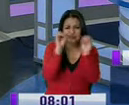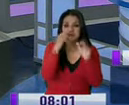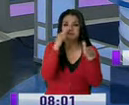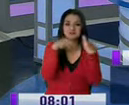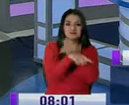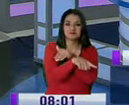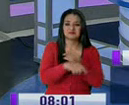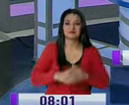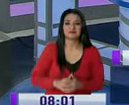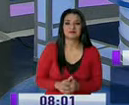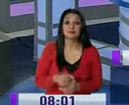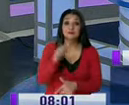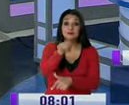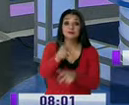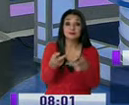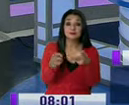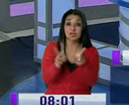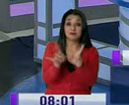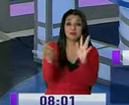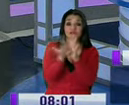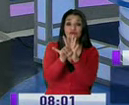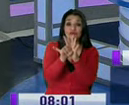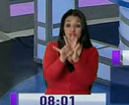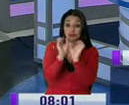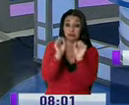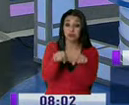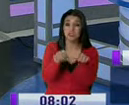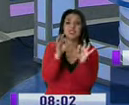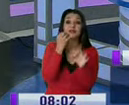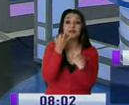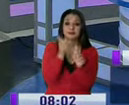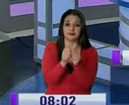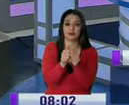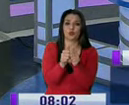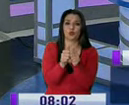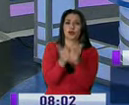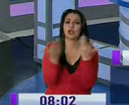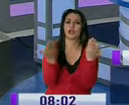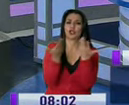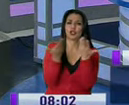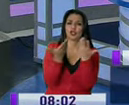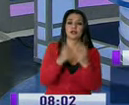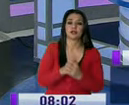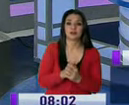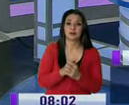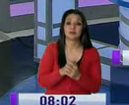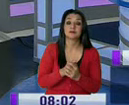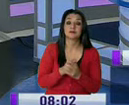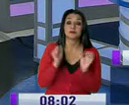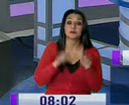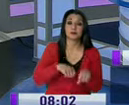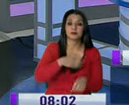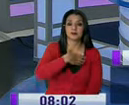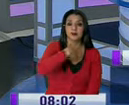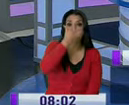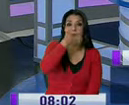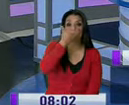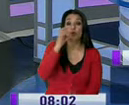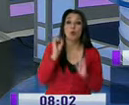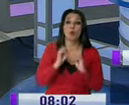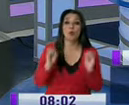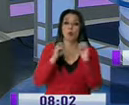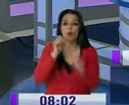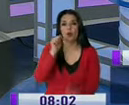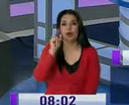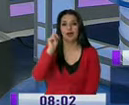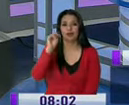saber. Así que usted también puede tener la mejor aplicación en las apps, puede bajárselas para Android y para iOS. Y